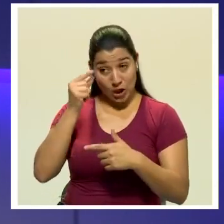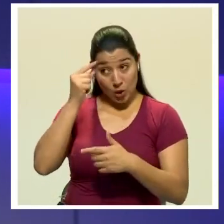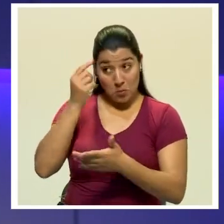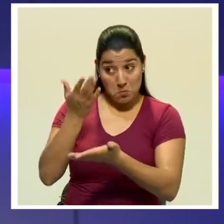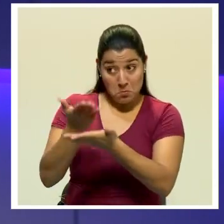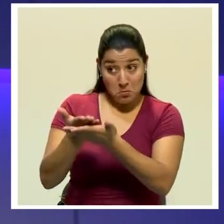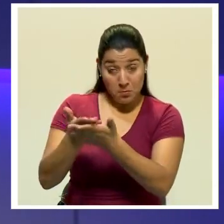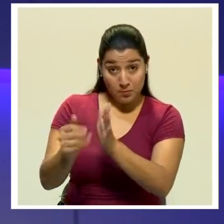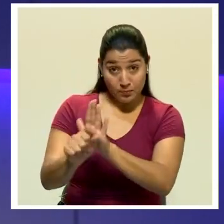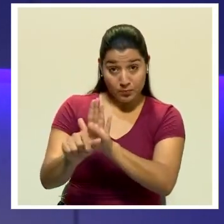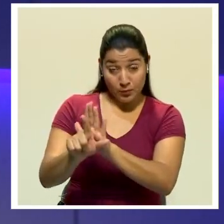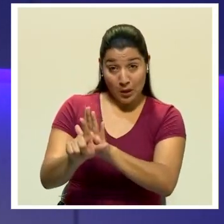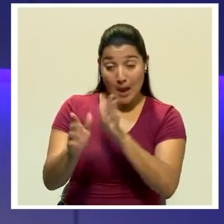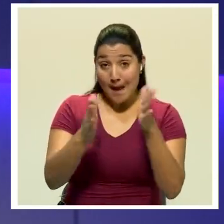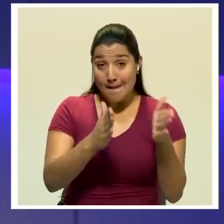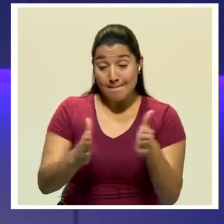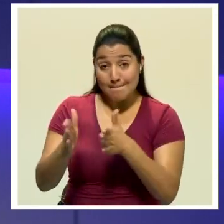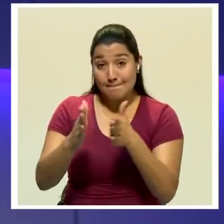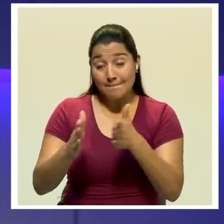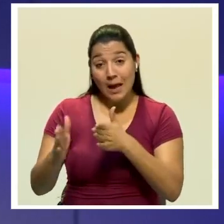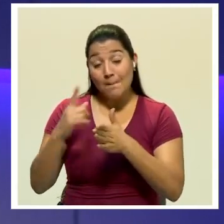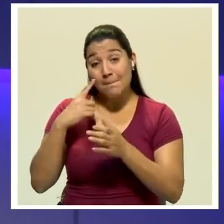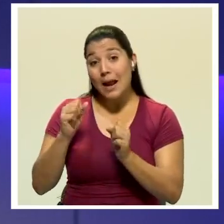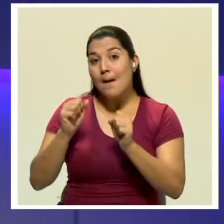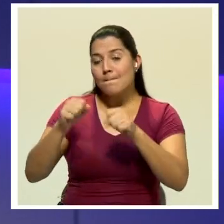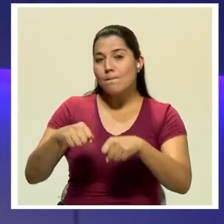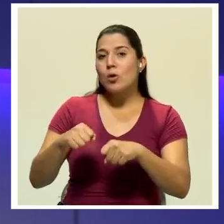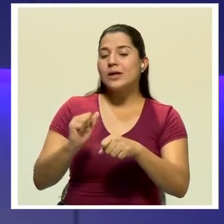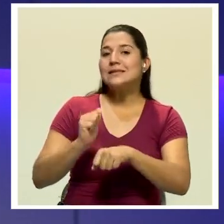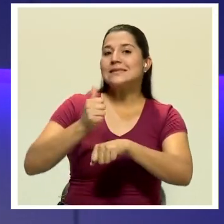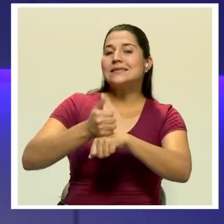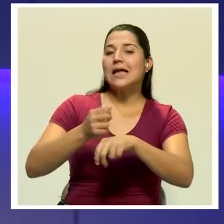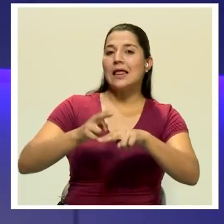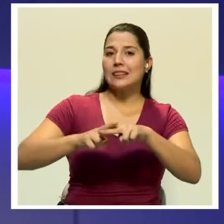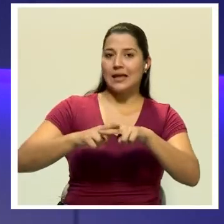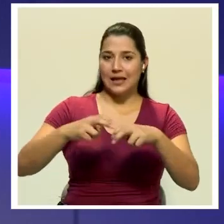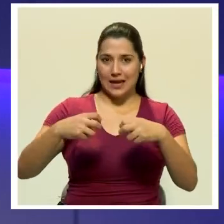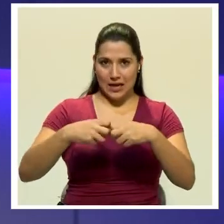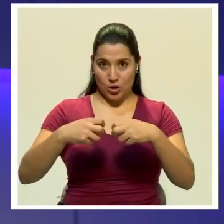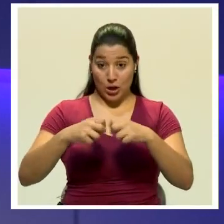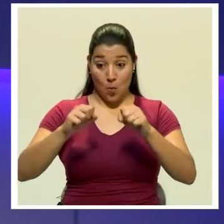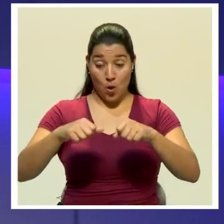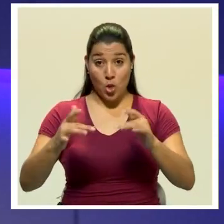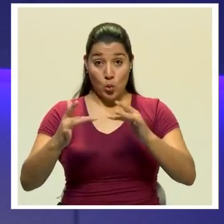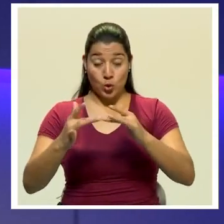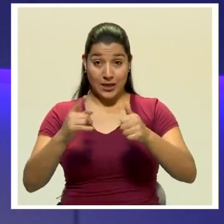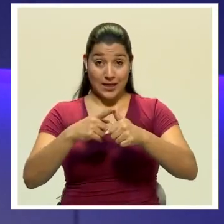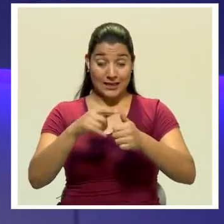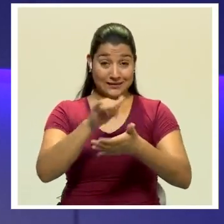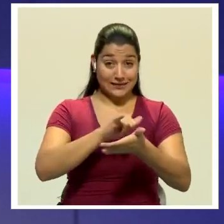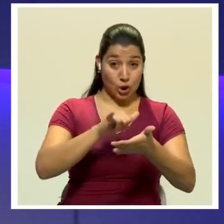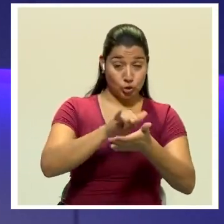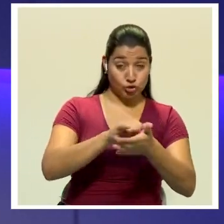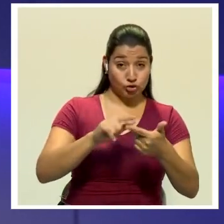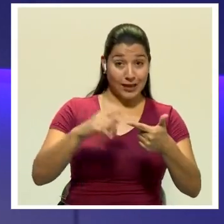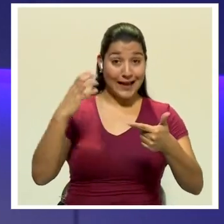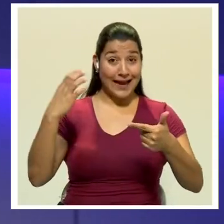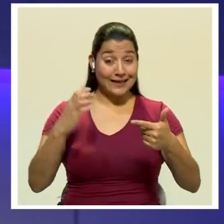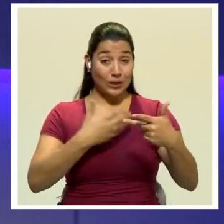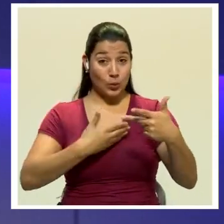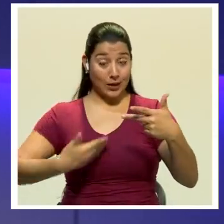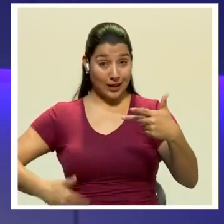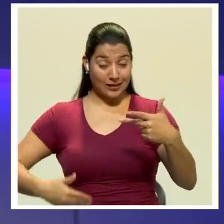tren eléctrico que uniría 3 puntos claves de la GAM: San José, Cartago y